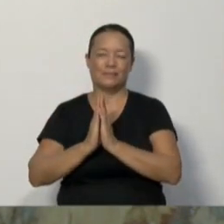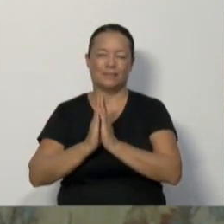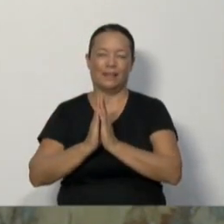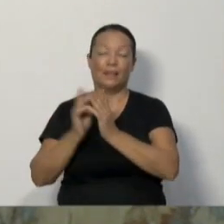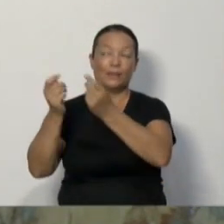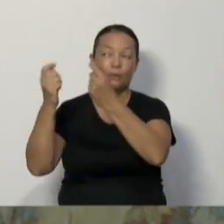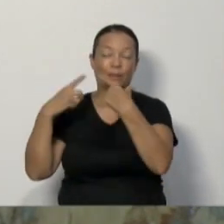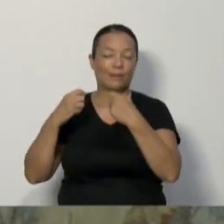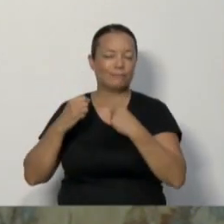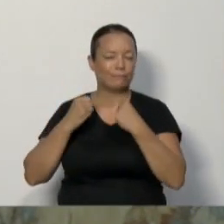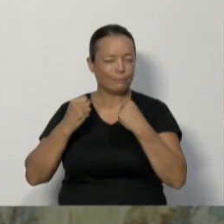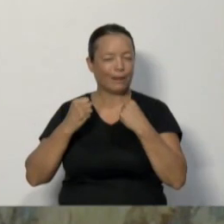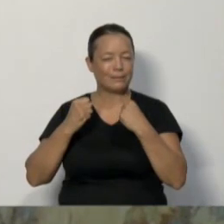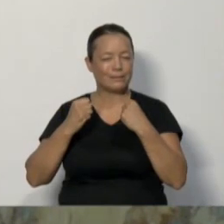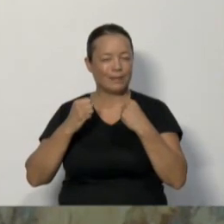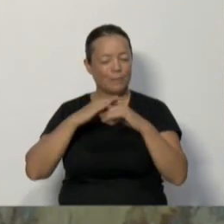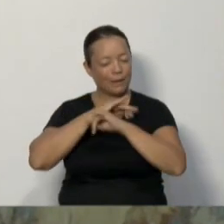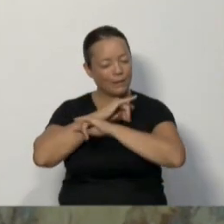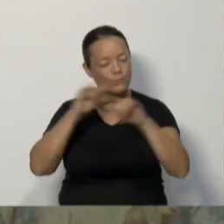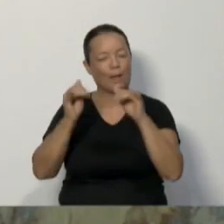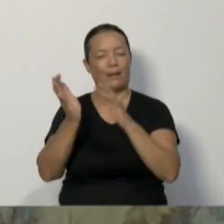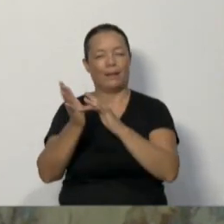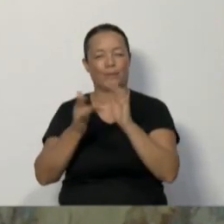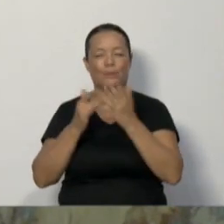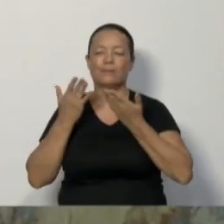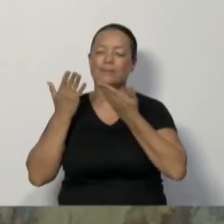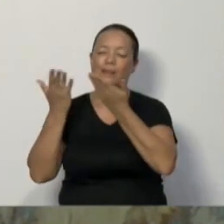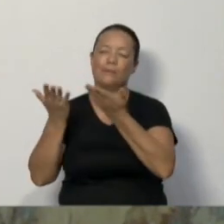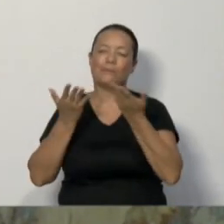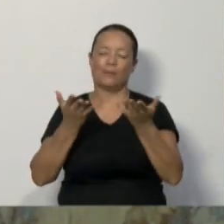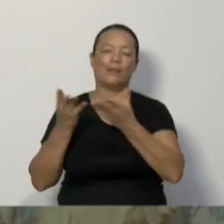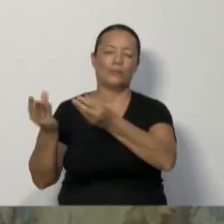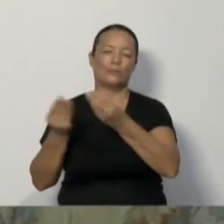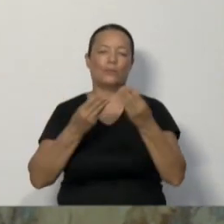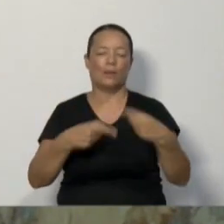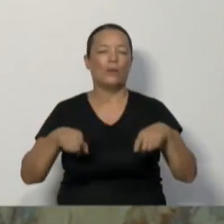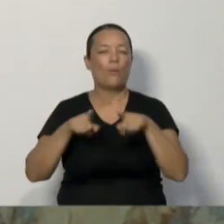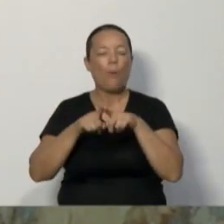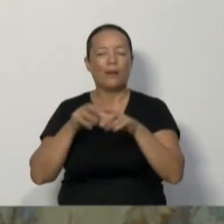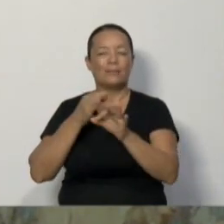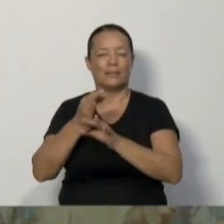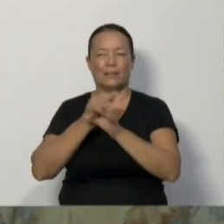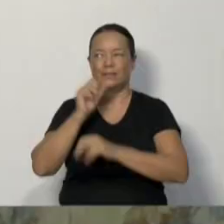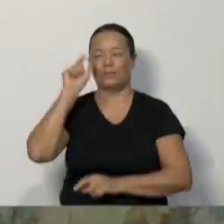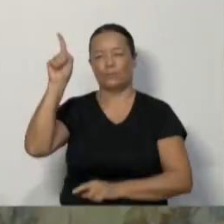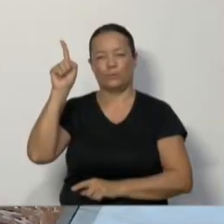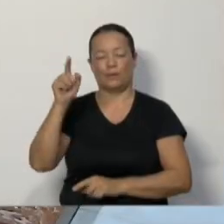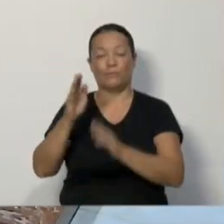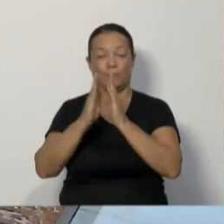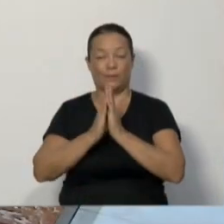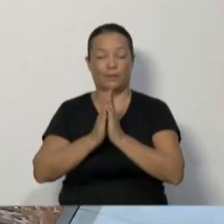nos otorgue su valentía apostólica para servir a los demás como lo hizo él.